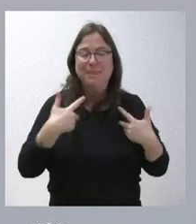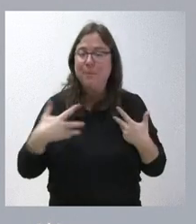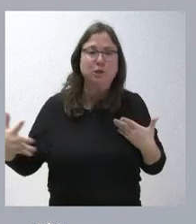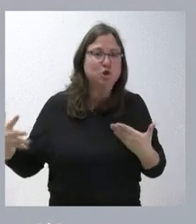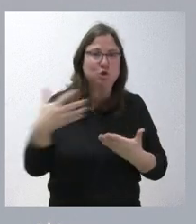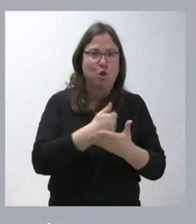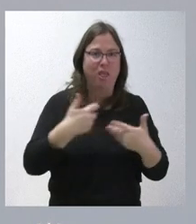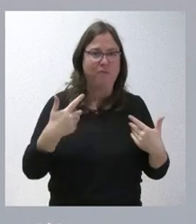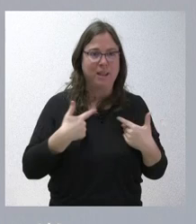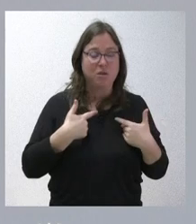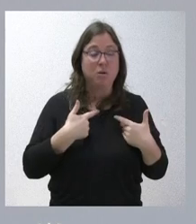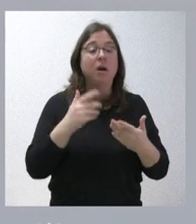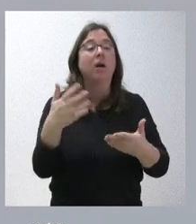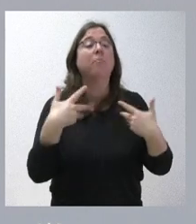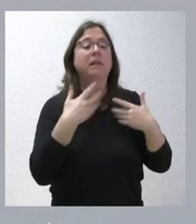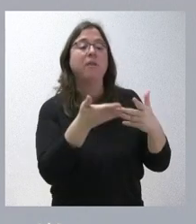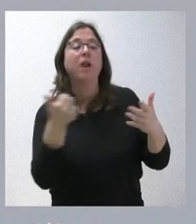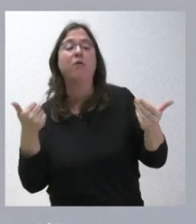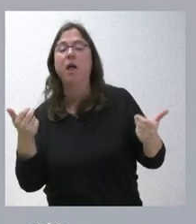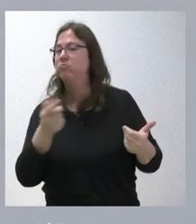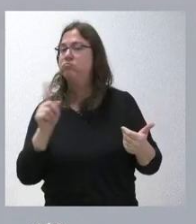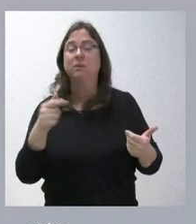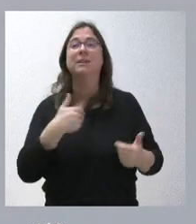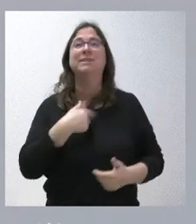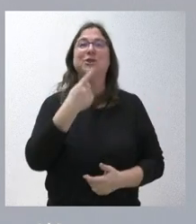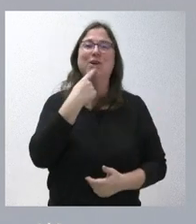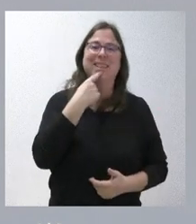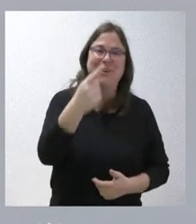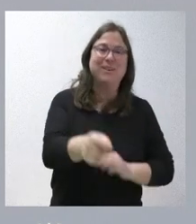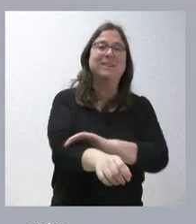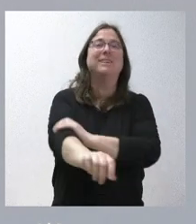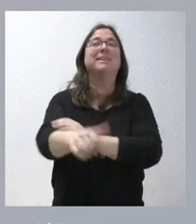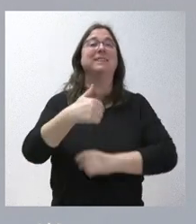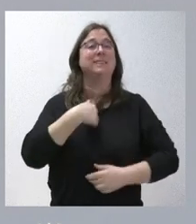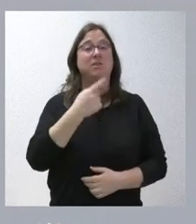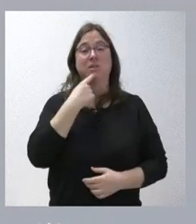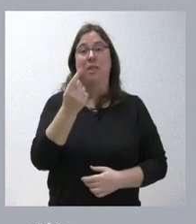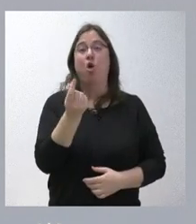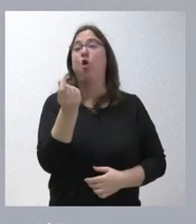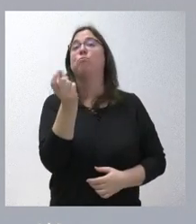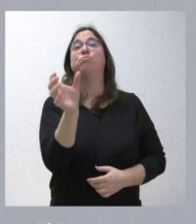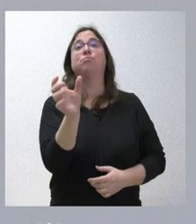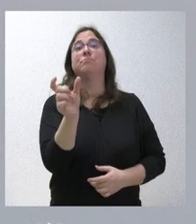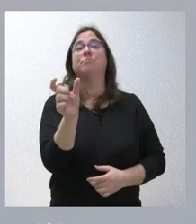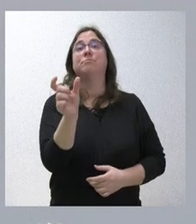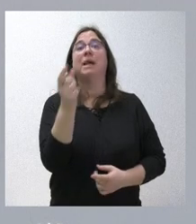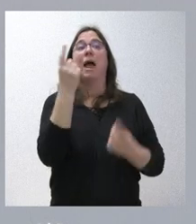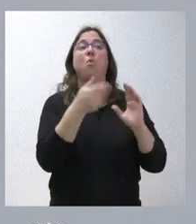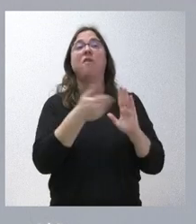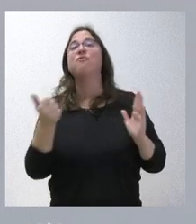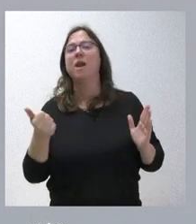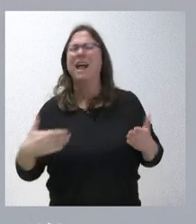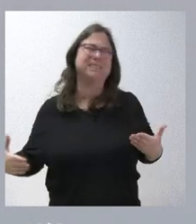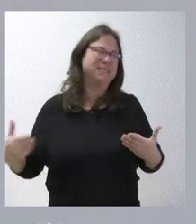nosotros no vamos a excluir a ninguna si yo le diría o le dijera perdón si yo le dijera ahora una cifra Sia una cifra que excluiría algunas víctimas